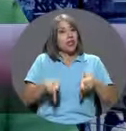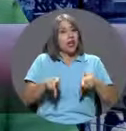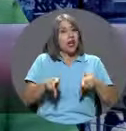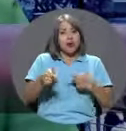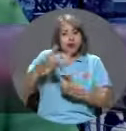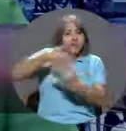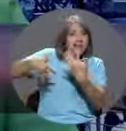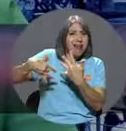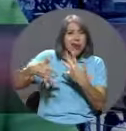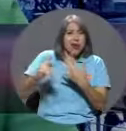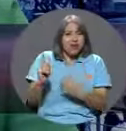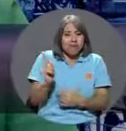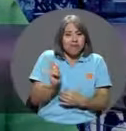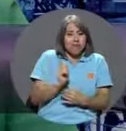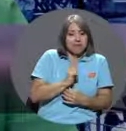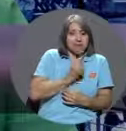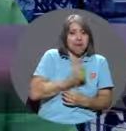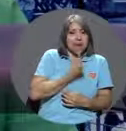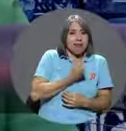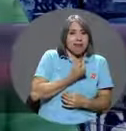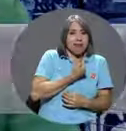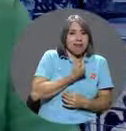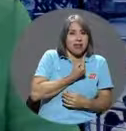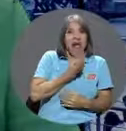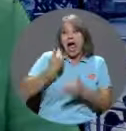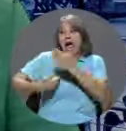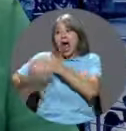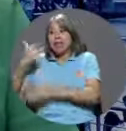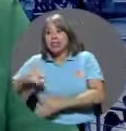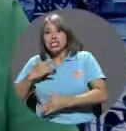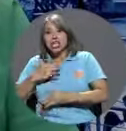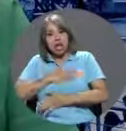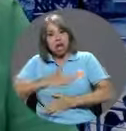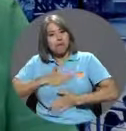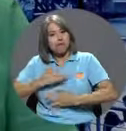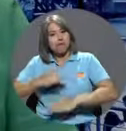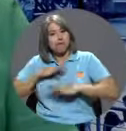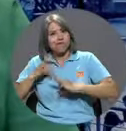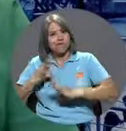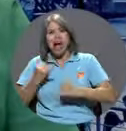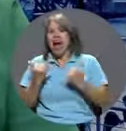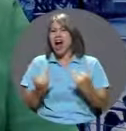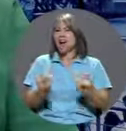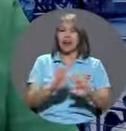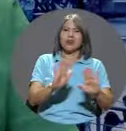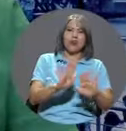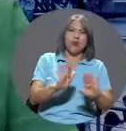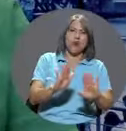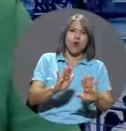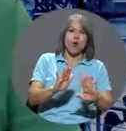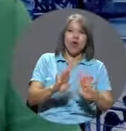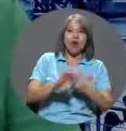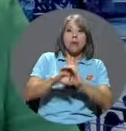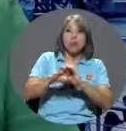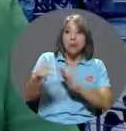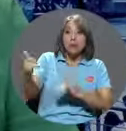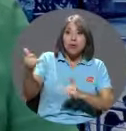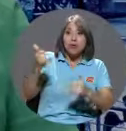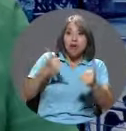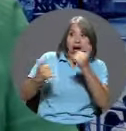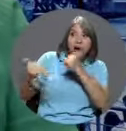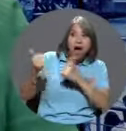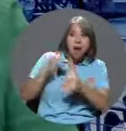a comunicarse poco, a tener poco placer por lo que antes era placentero, a ya no contestar llamadas